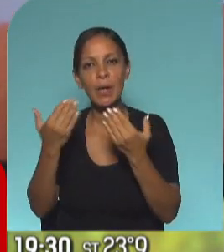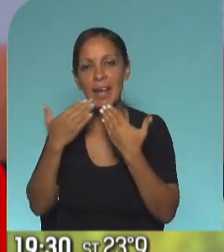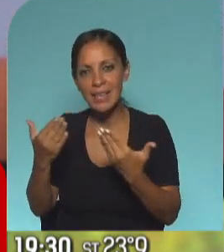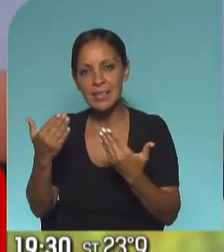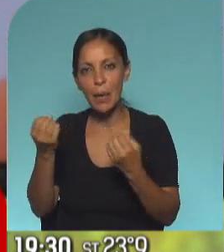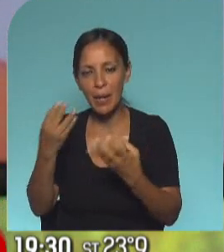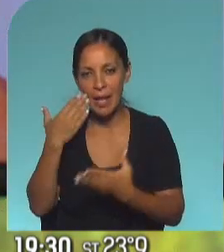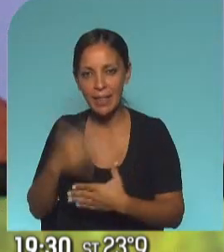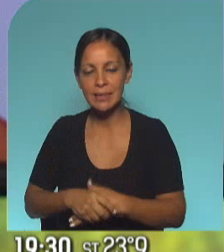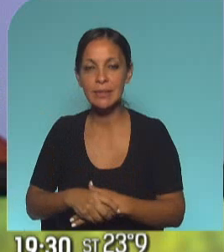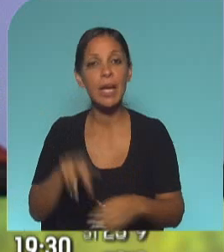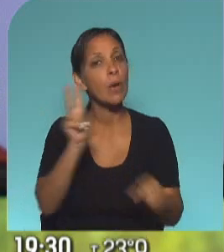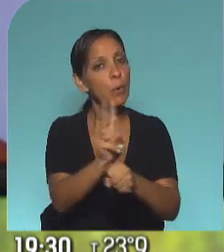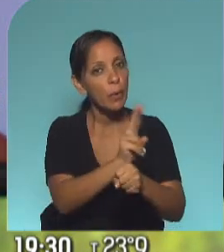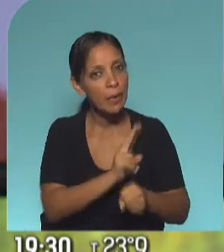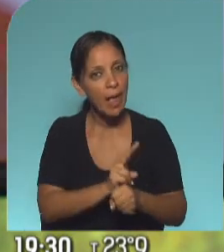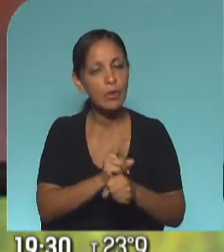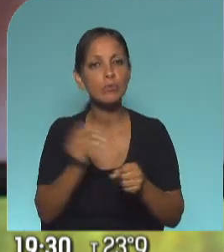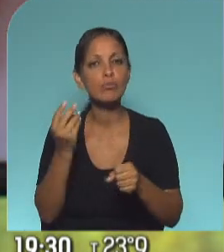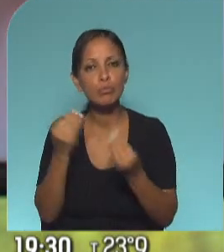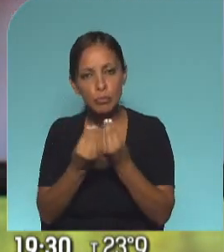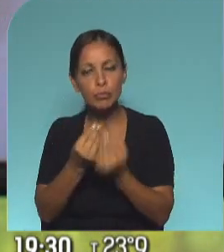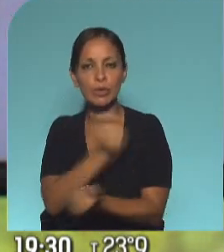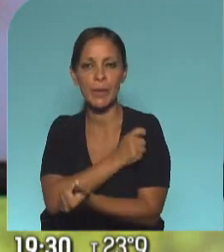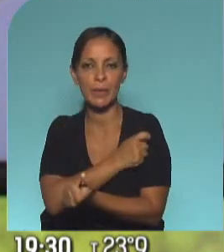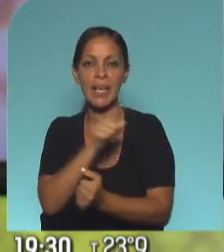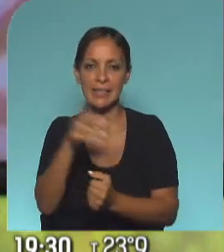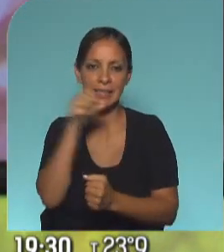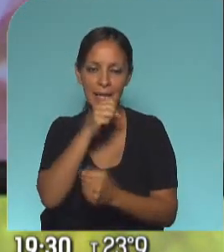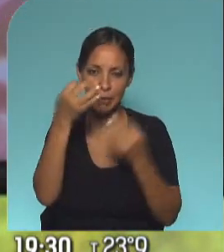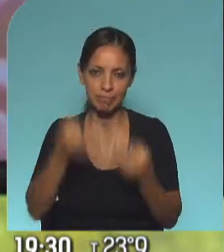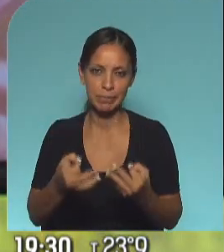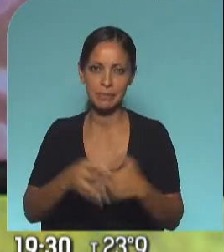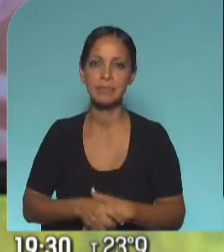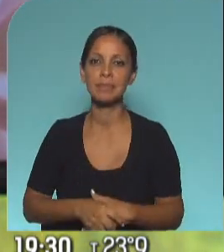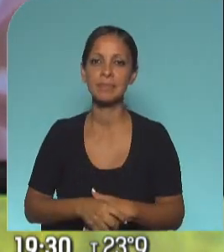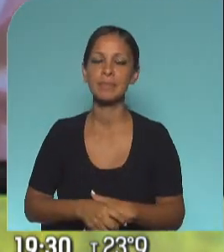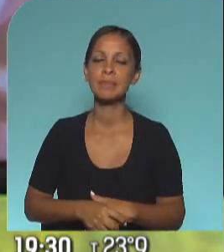tardes. Muchos cuidados y mucha vacunación. Ese es el secreto. Hasta luego. Buenas